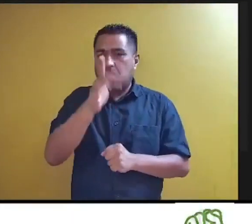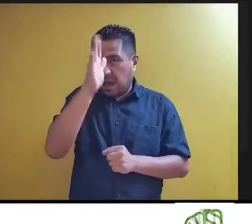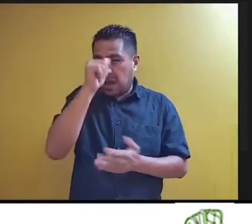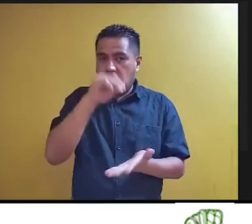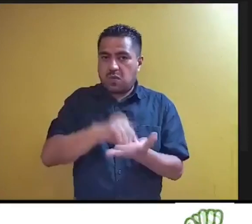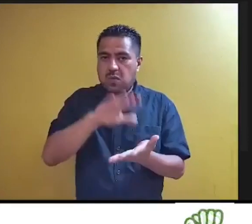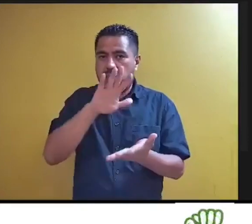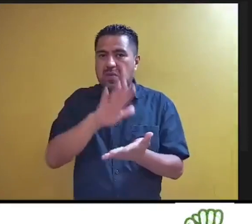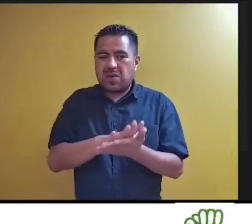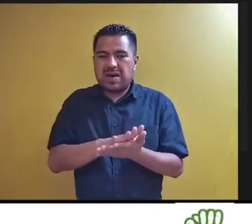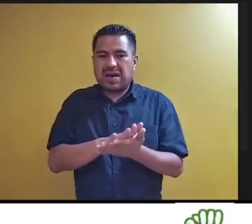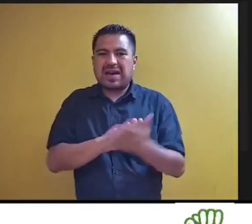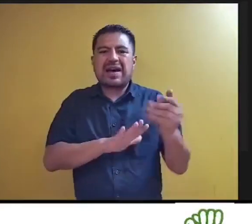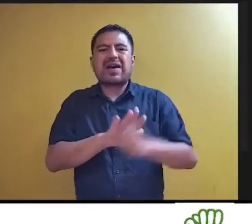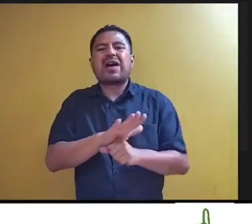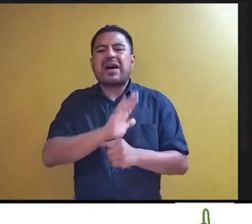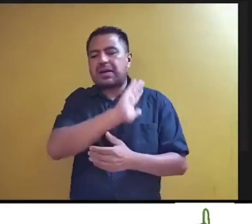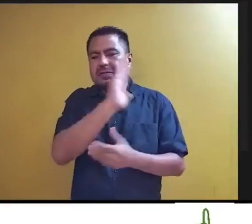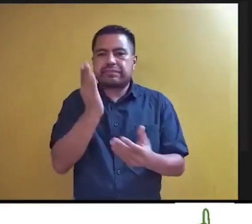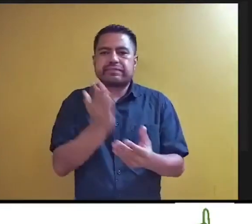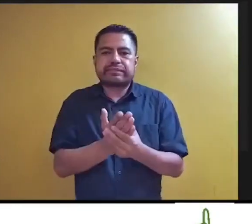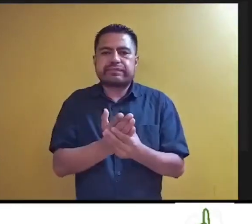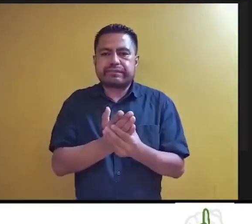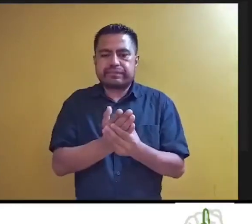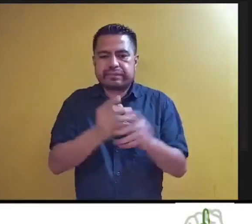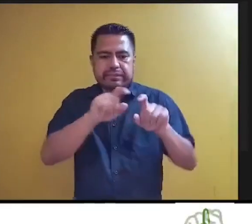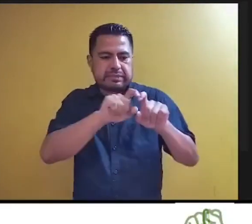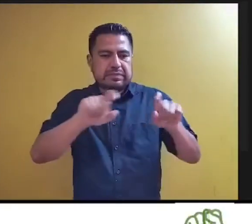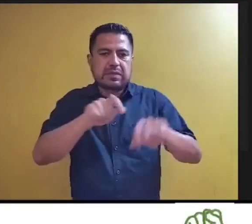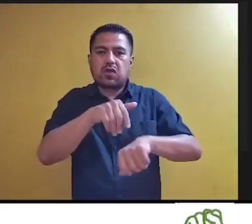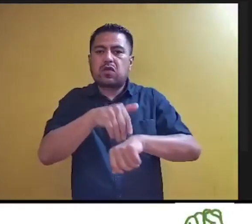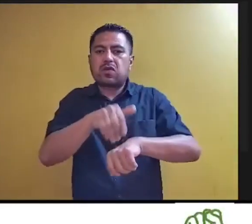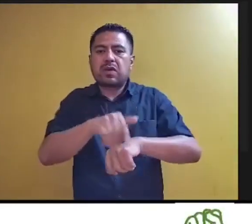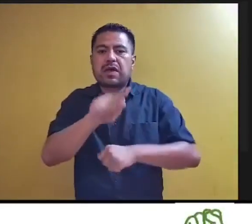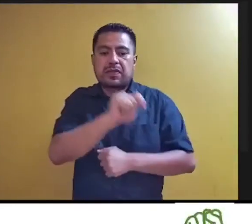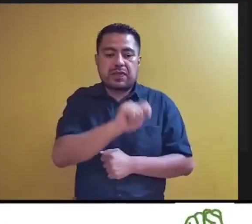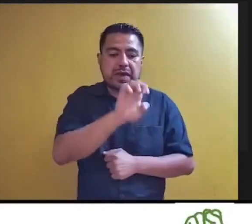acuerdo plenario relativo al expediente identificado con la clave